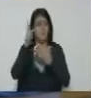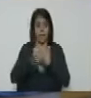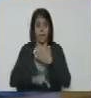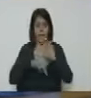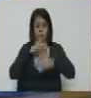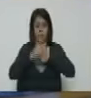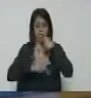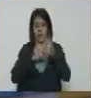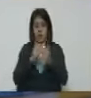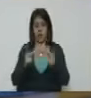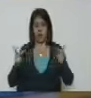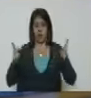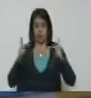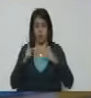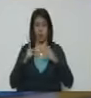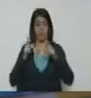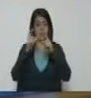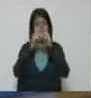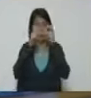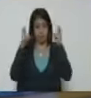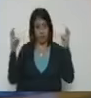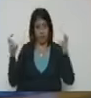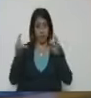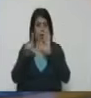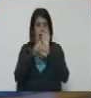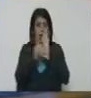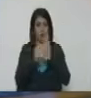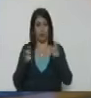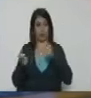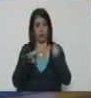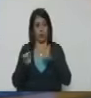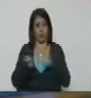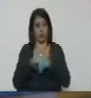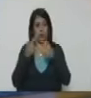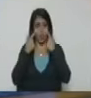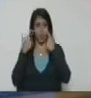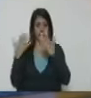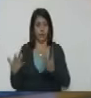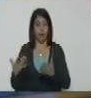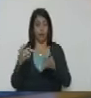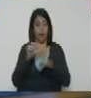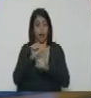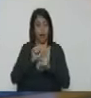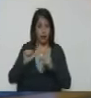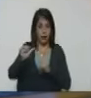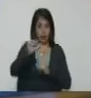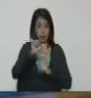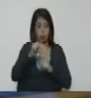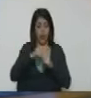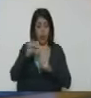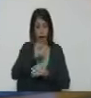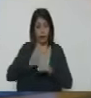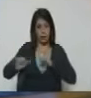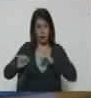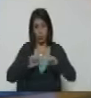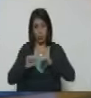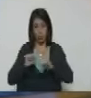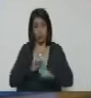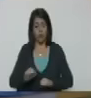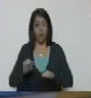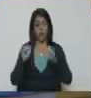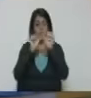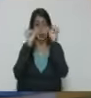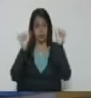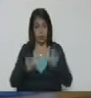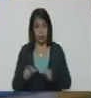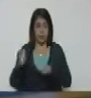de políticas públicas en los términos establecidos en la ley que regula la materia, en un ámbito de actuación del poder popular y de las instancias del